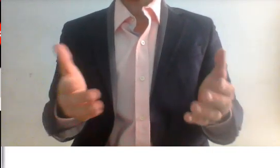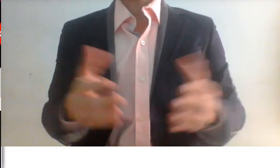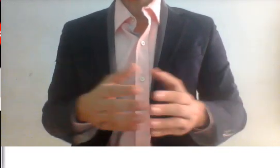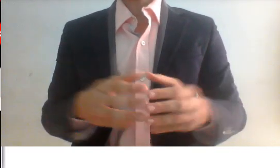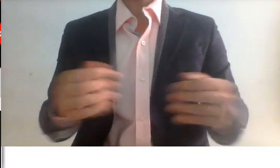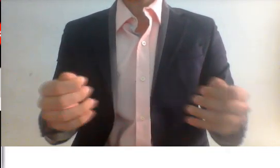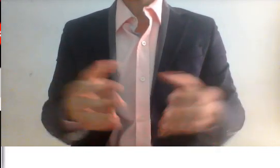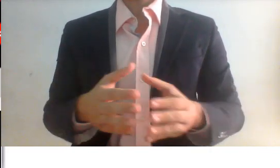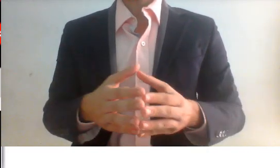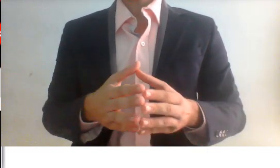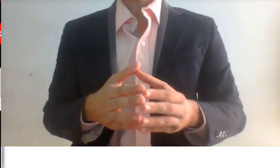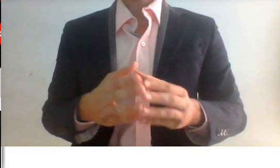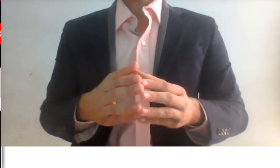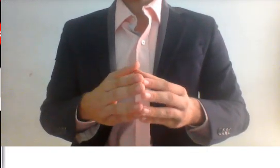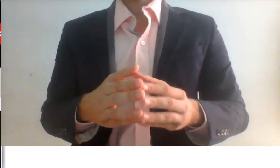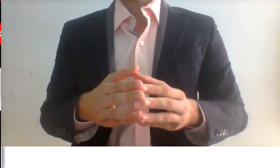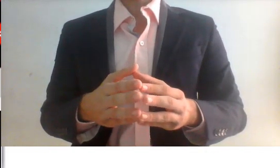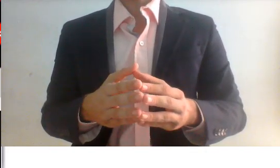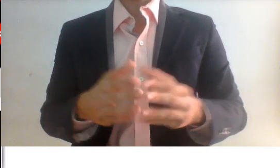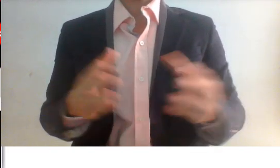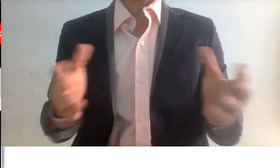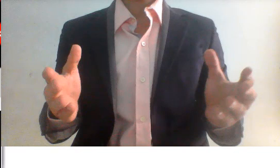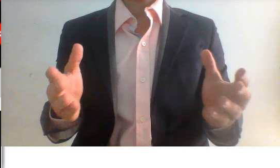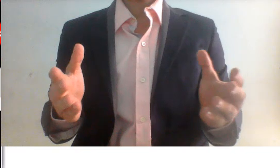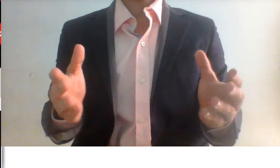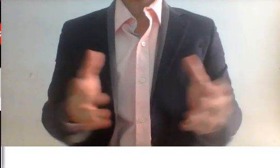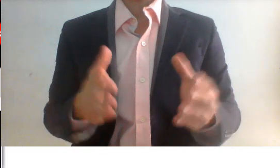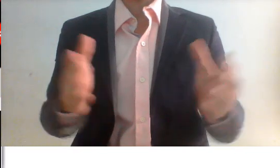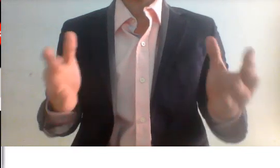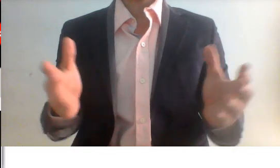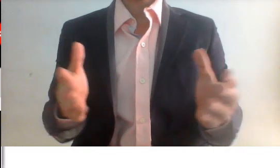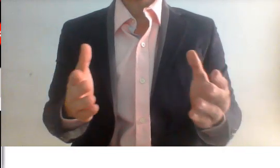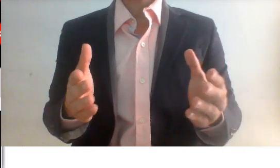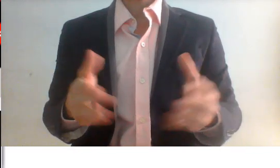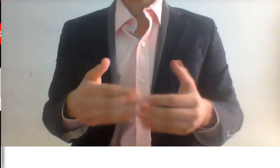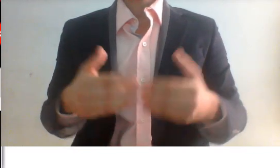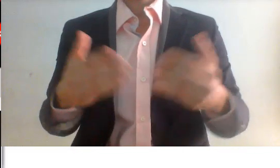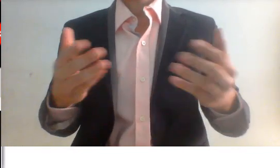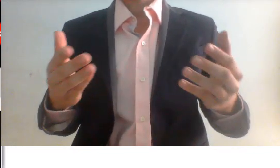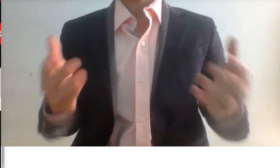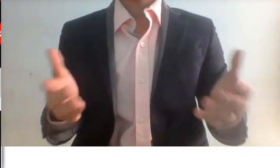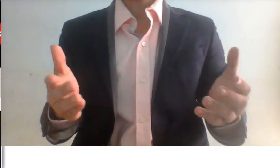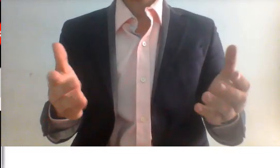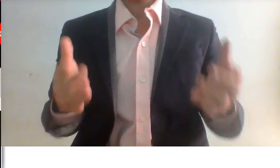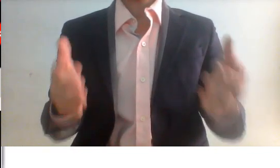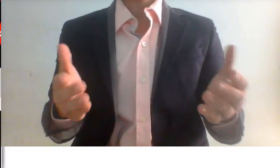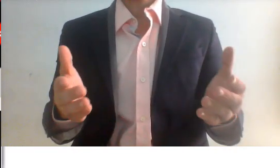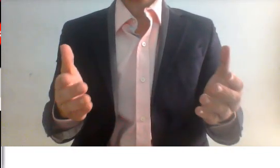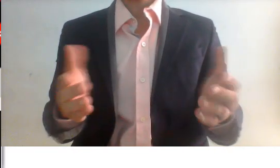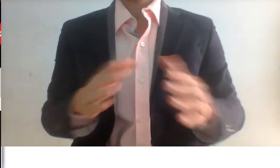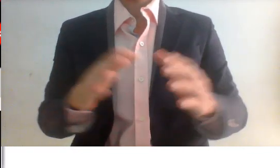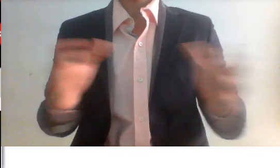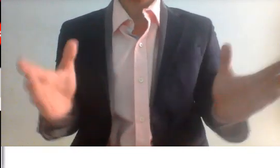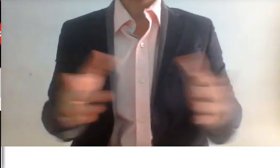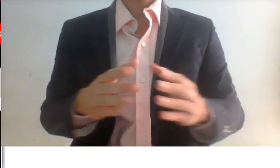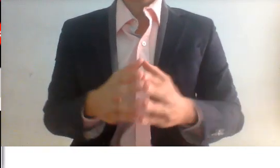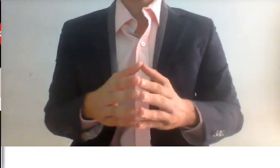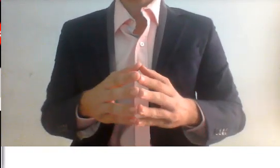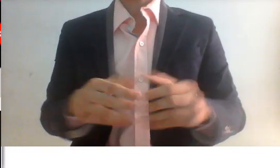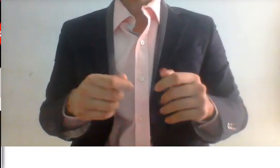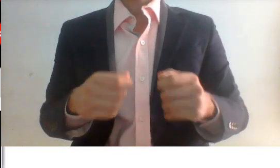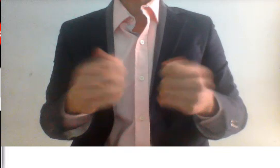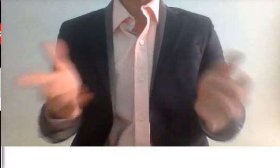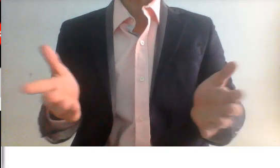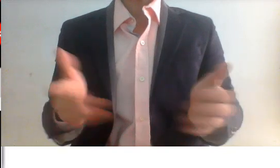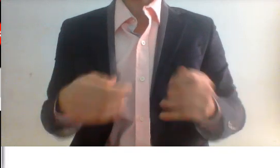expresidentes están pobres, no tienen recursos? A lo que pues simplemente Santiago Nieto respondió: pues no, sí tienen dinero. No dijo monto ni